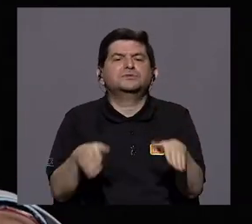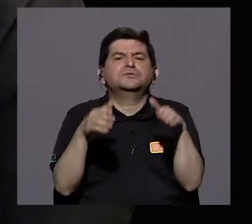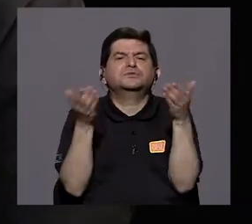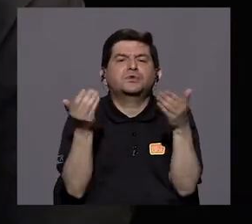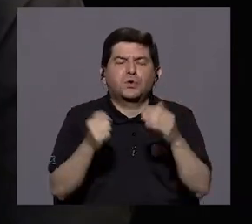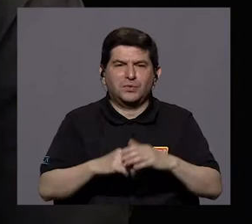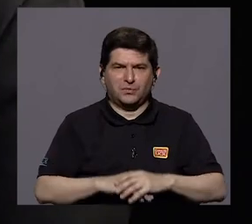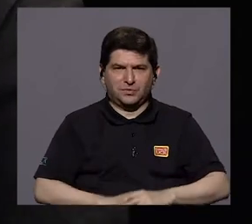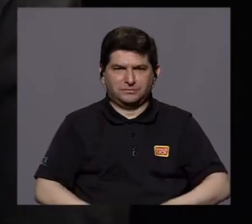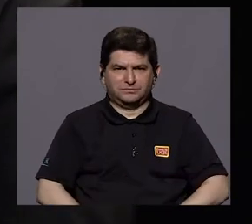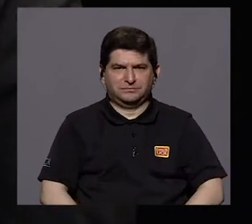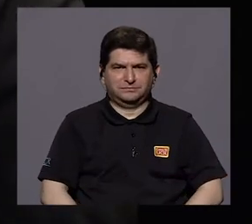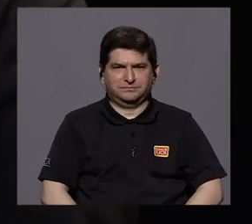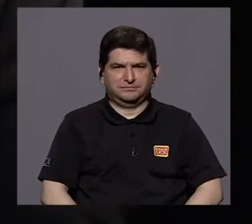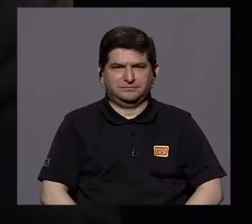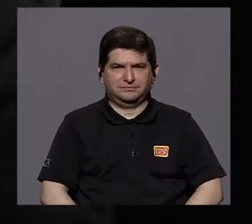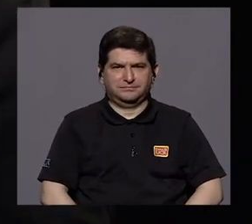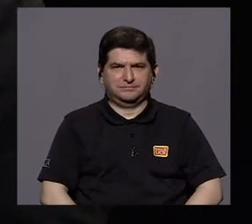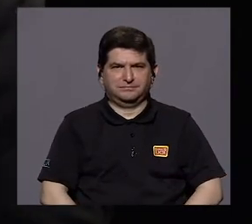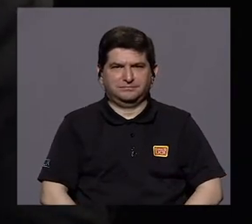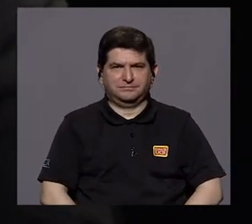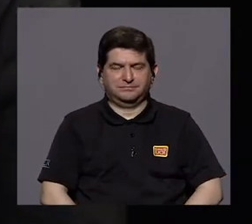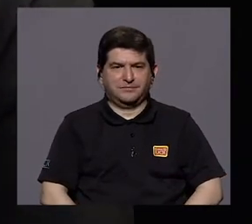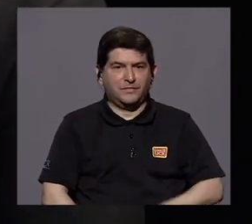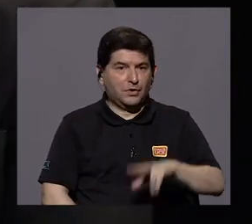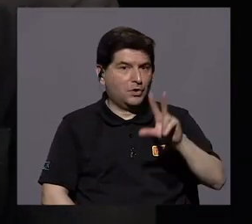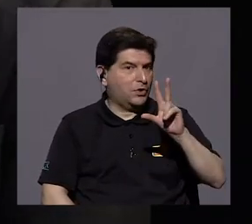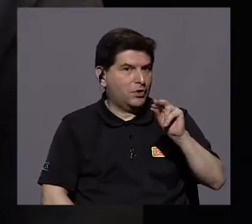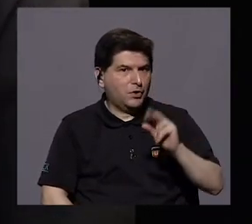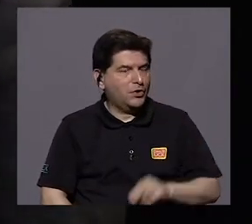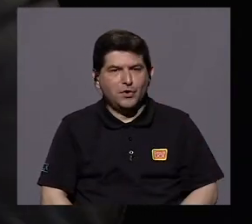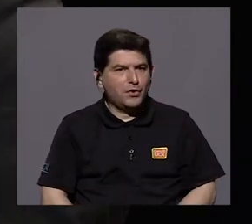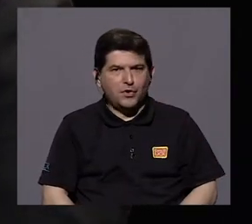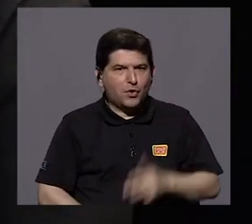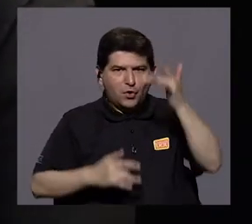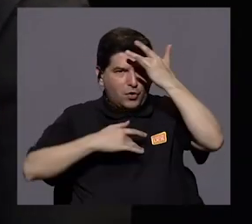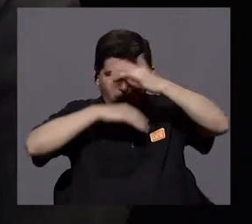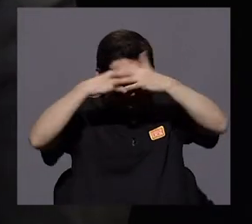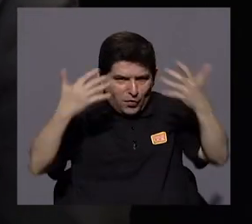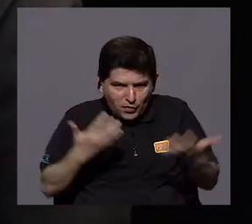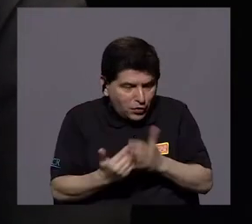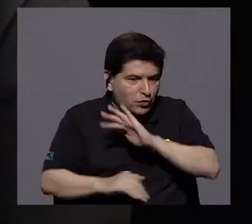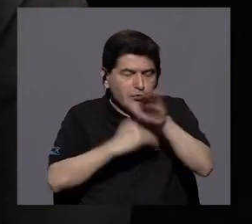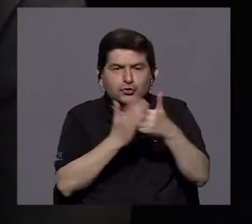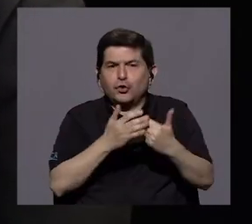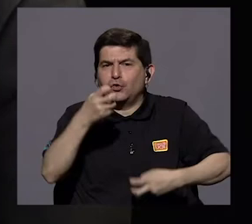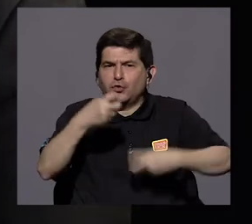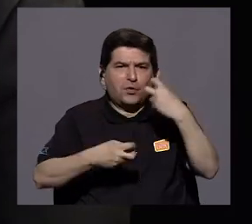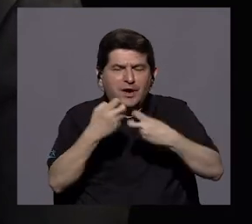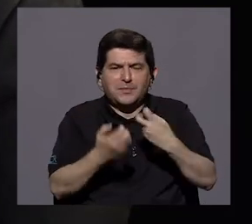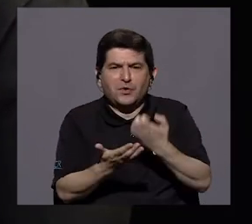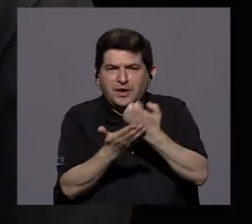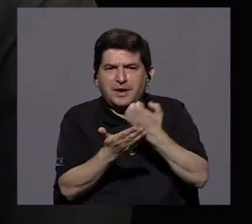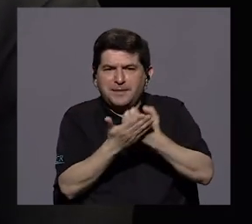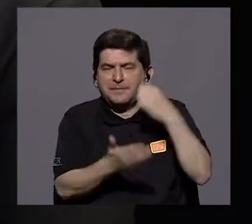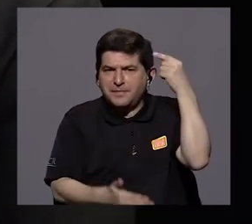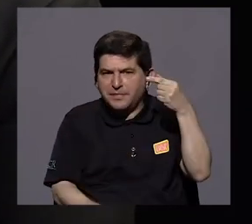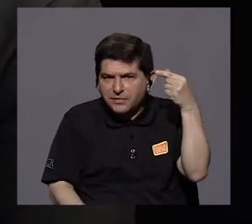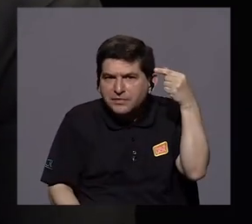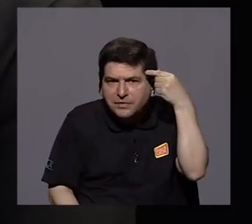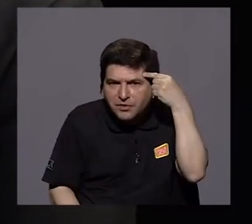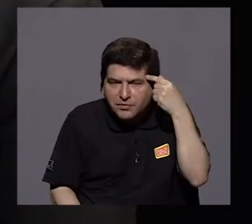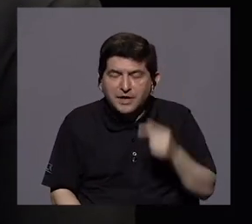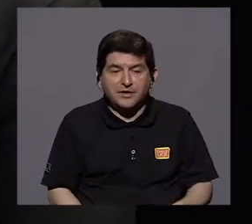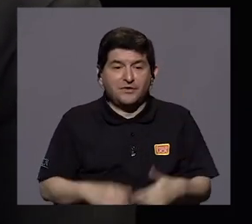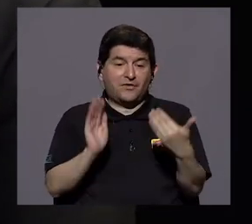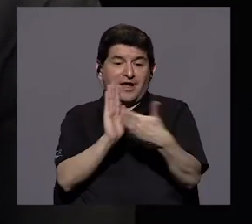ustedes? Pues ciertamente, no tanto la pandemia, sino toda la crisis fiscal que vive el país